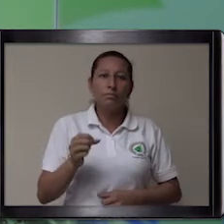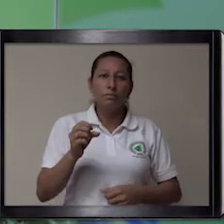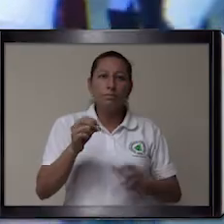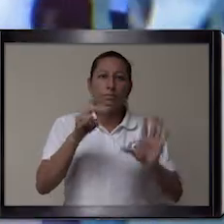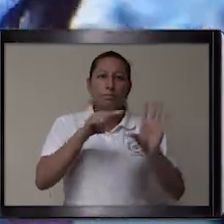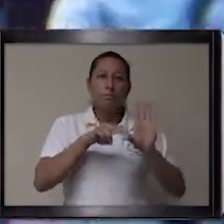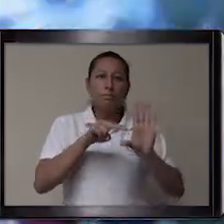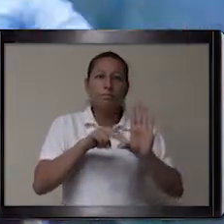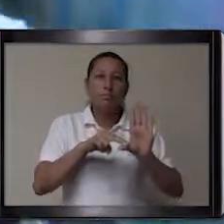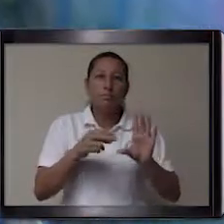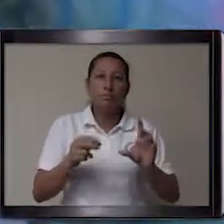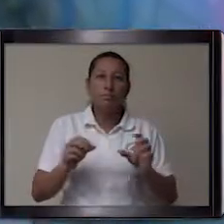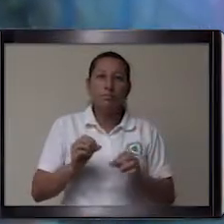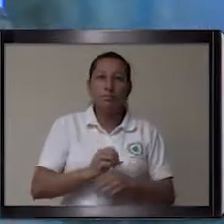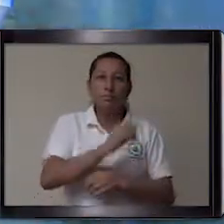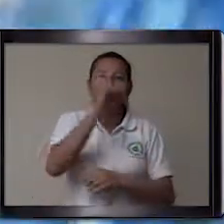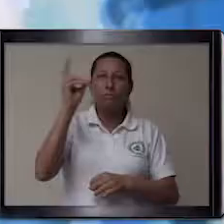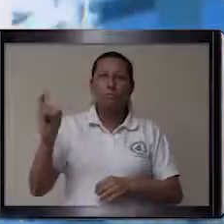al día.